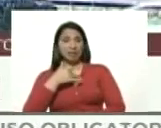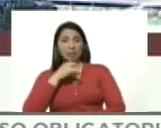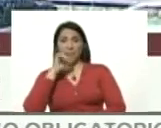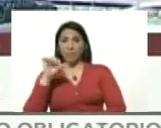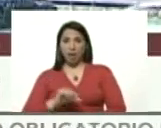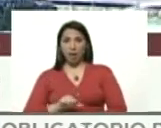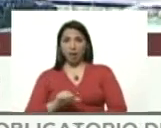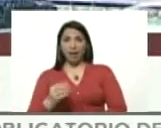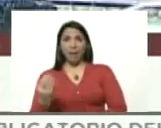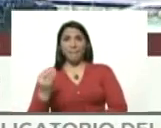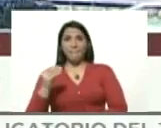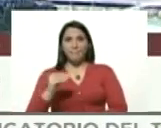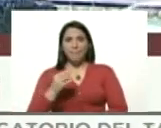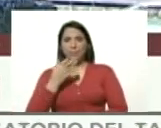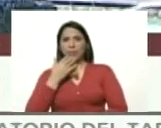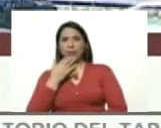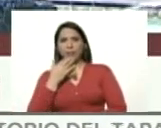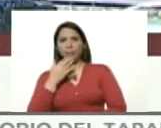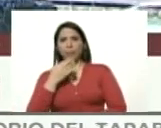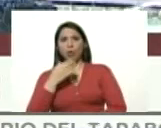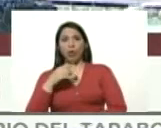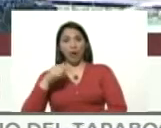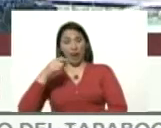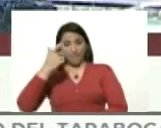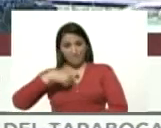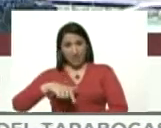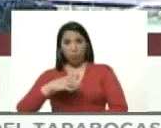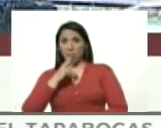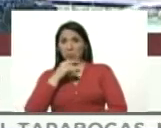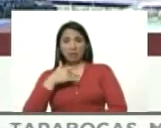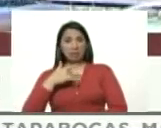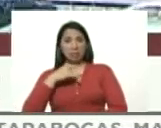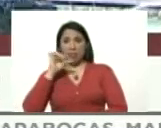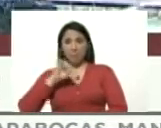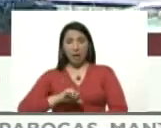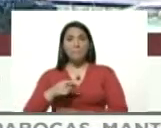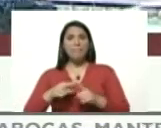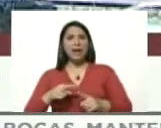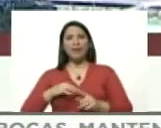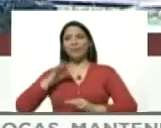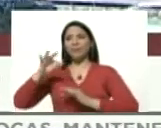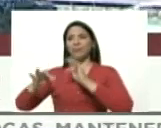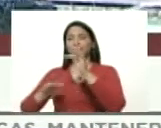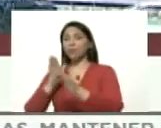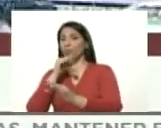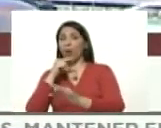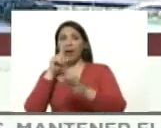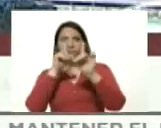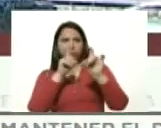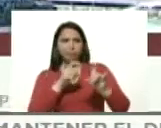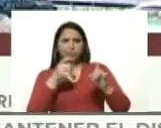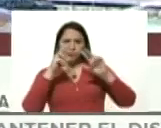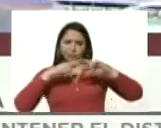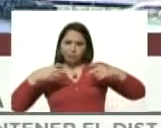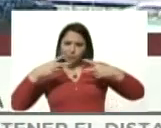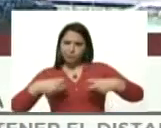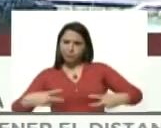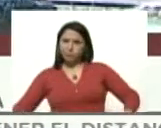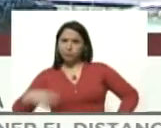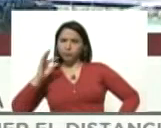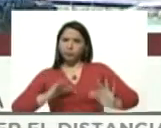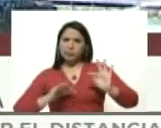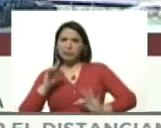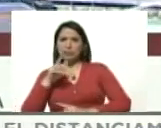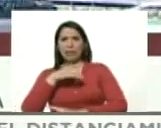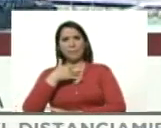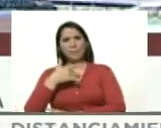más propensos a ser contagiantes, puesto que, bueno, no tienen ninguna evidencia física de